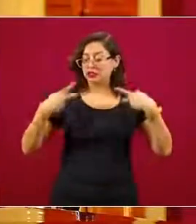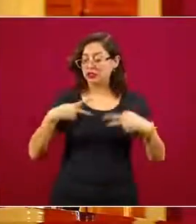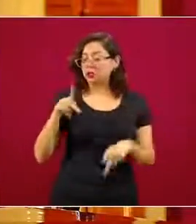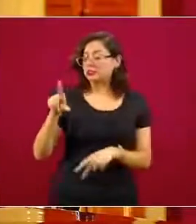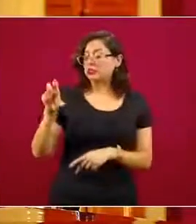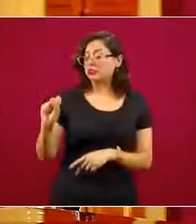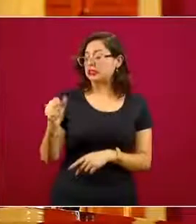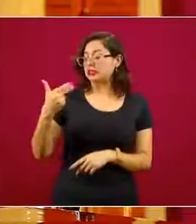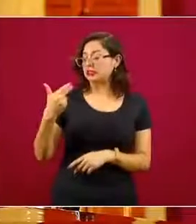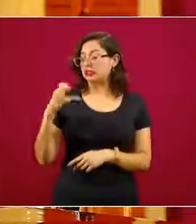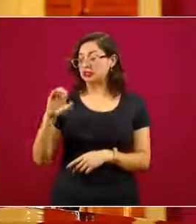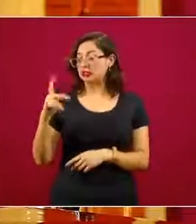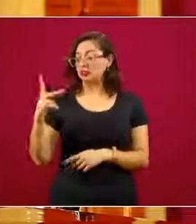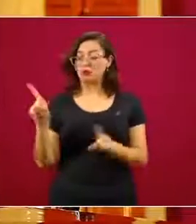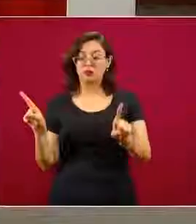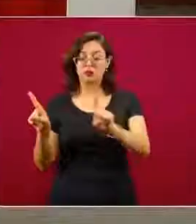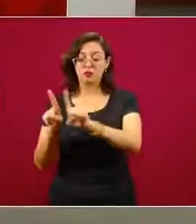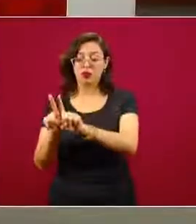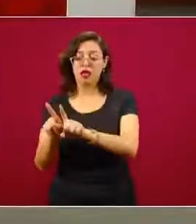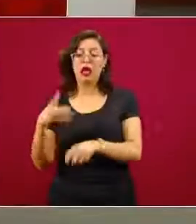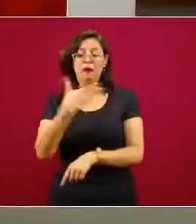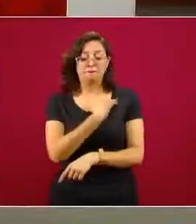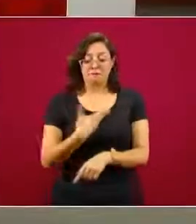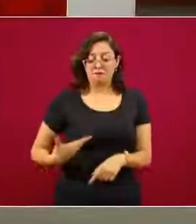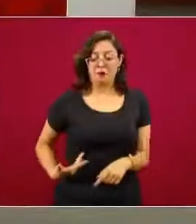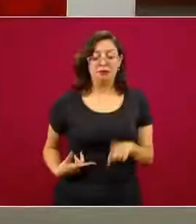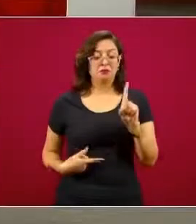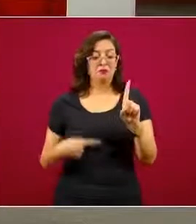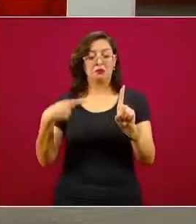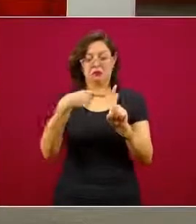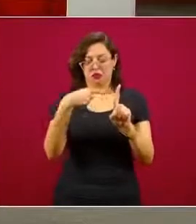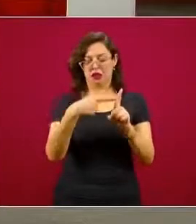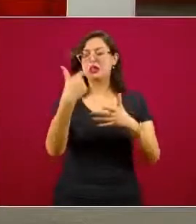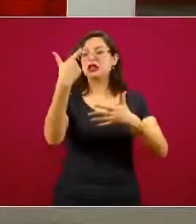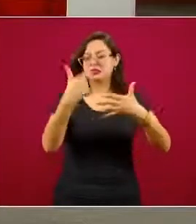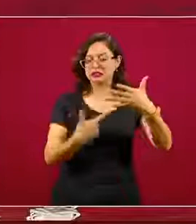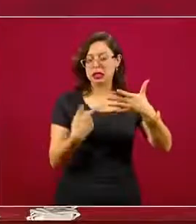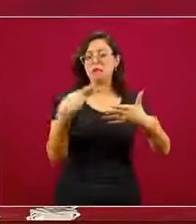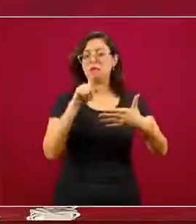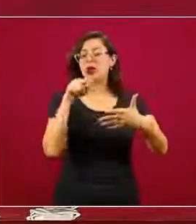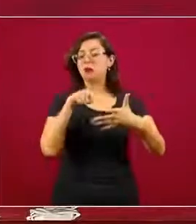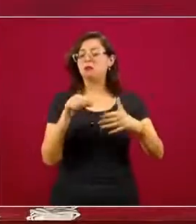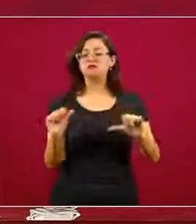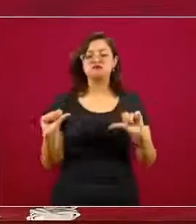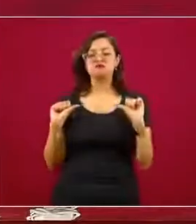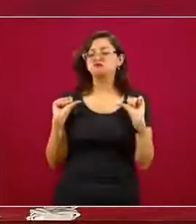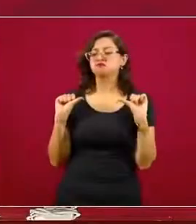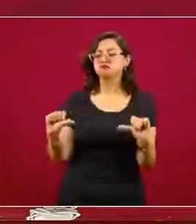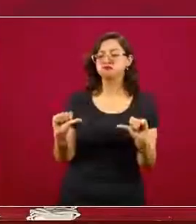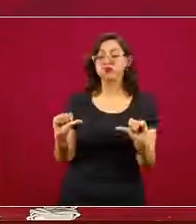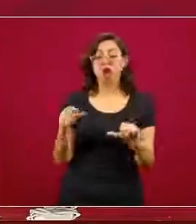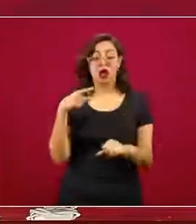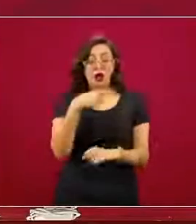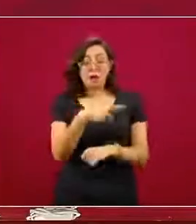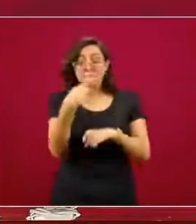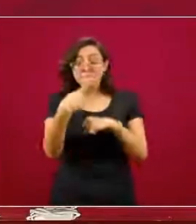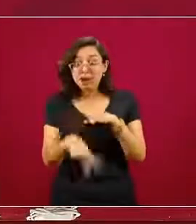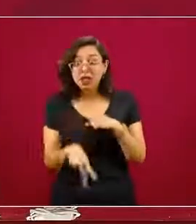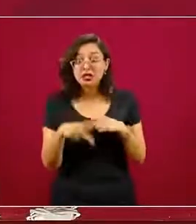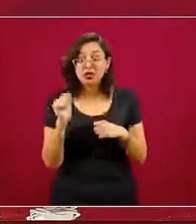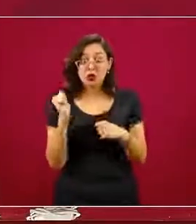lista inicial de contactos, el presidente es uno de los que están enlistados, pero no es alguien que esté en